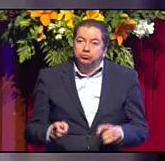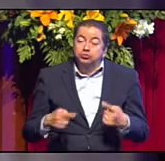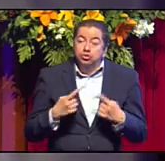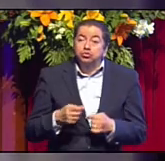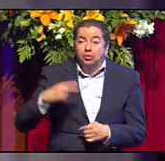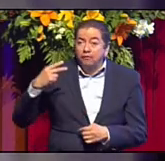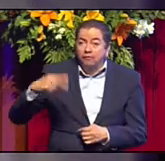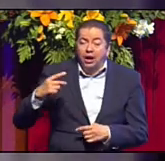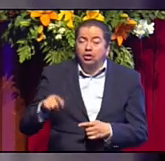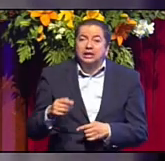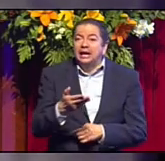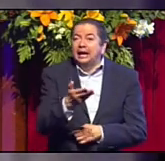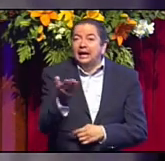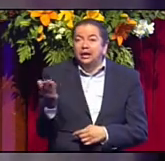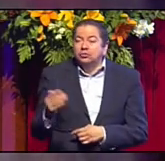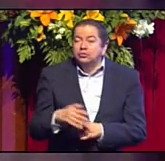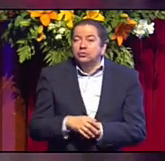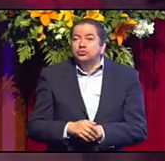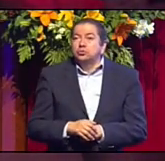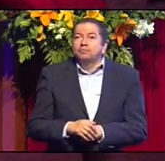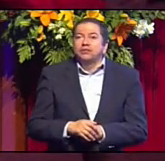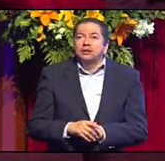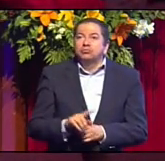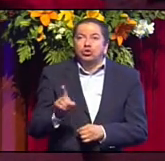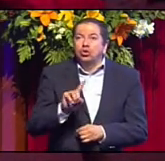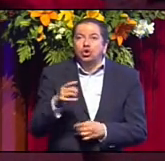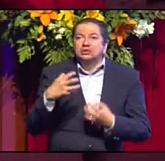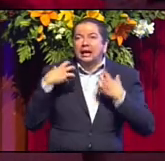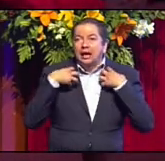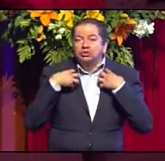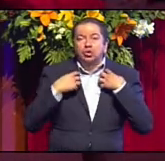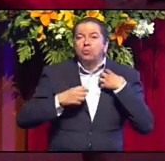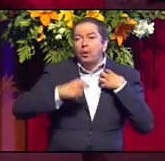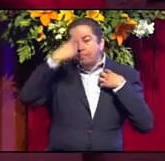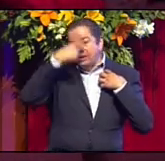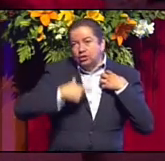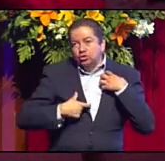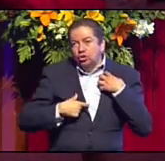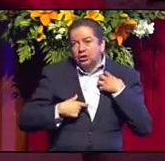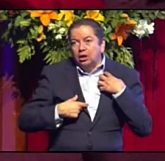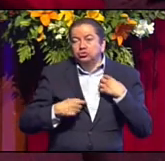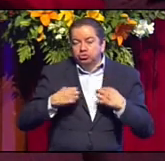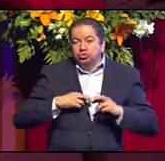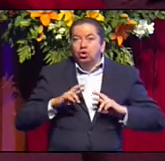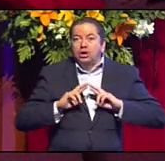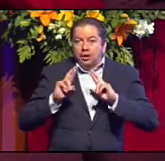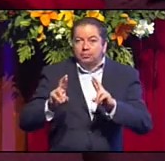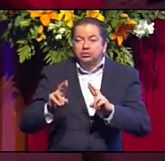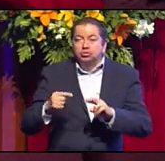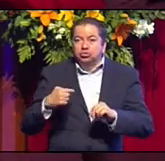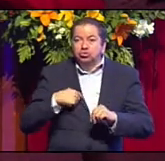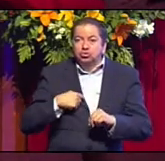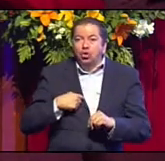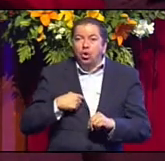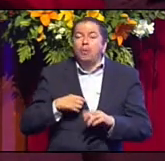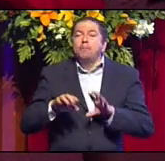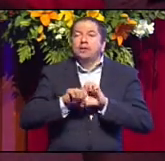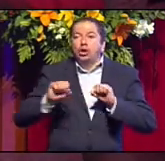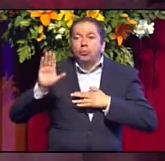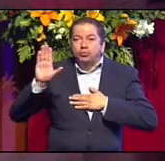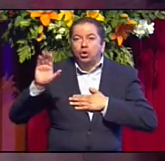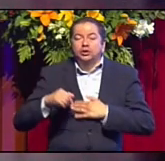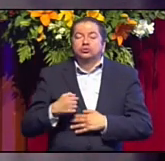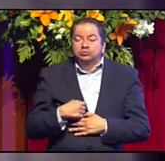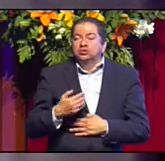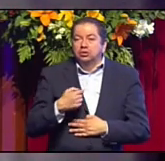valoramos, sabemos que ella no lo hacen desde el cargo, lo hacen desde su persona. La embajadora dijo, yo Bárbara Figueroa, me comprometo con esa